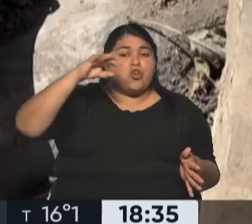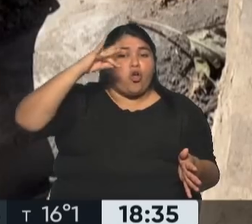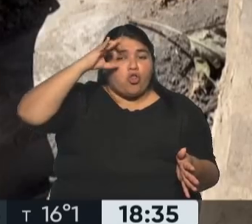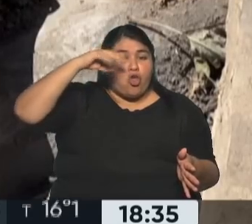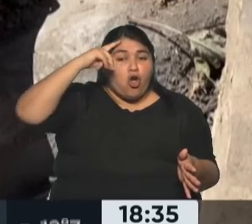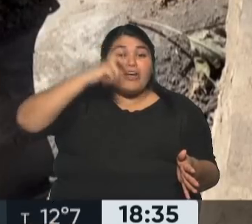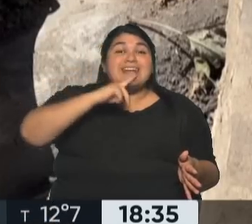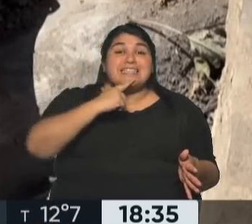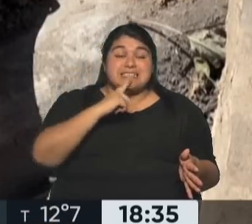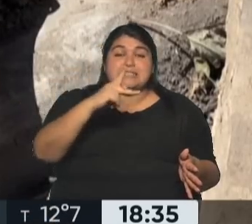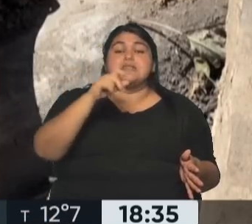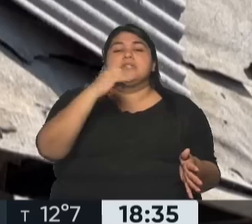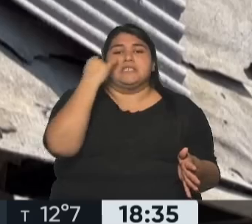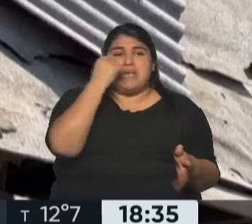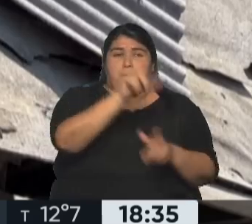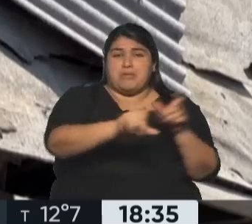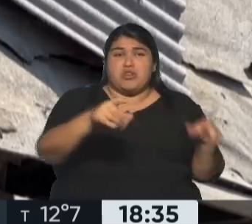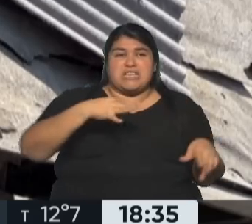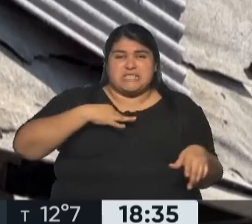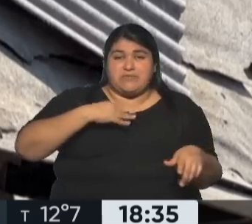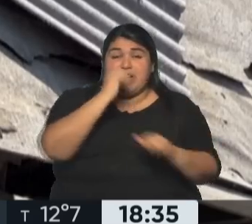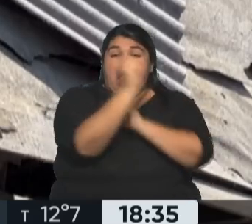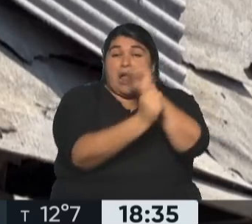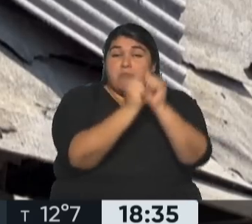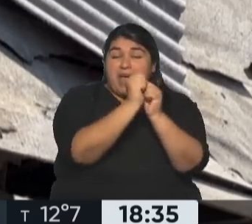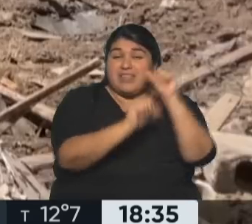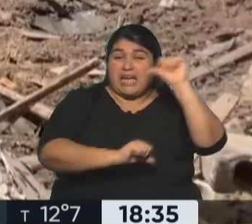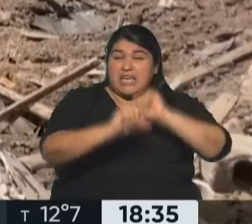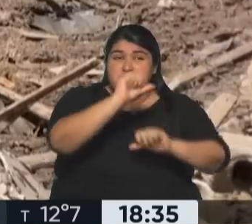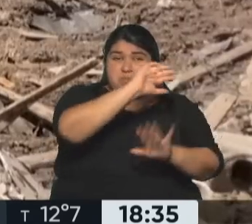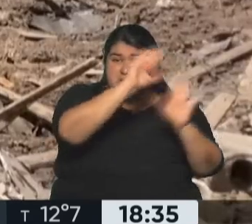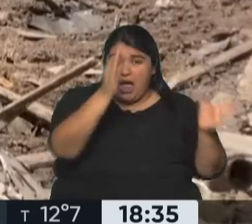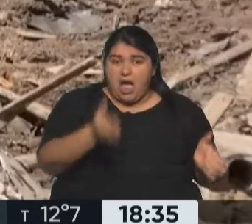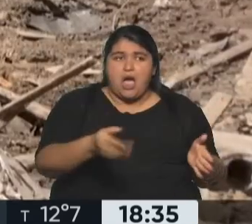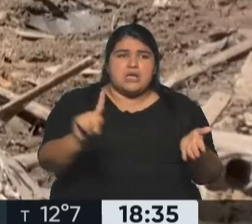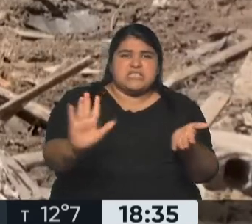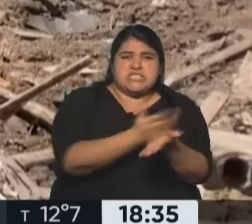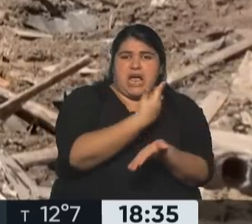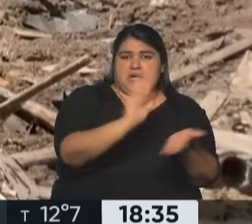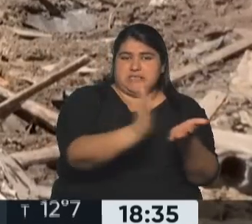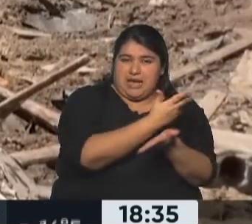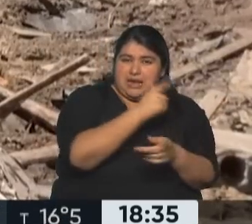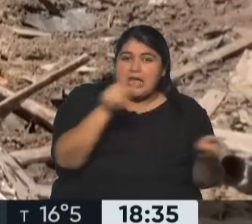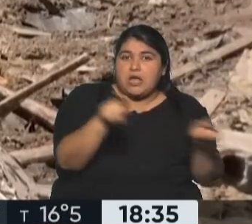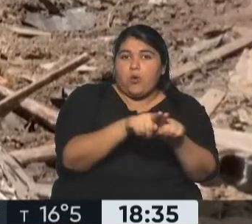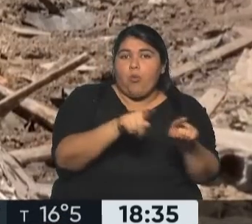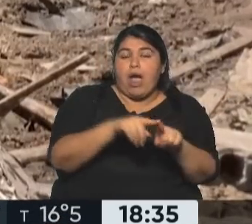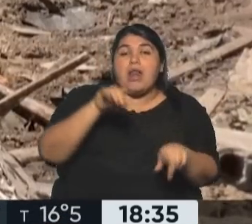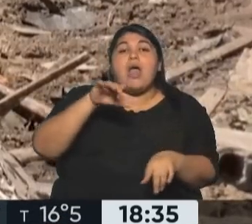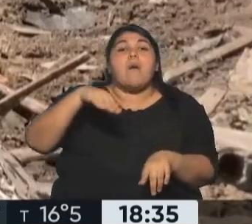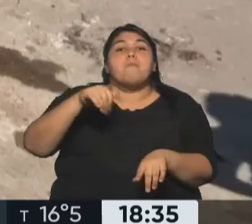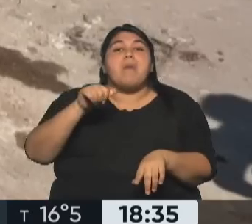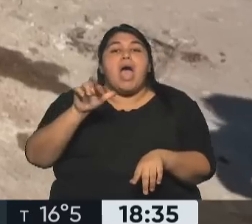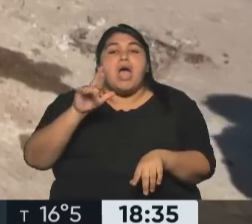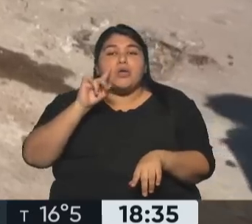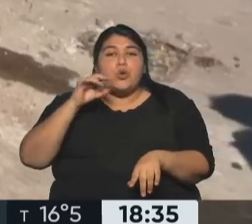evacúan a cientos de civiles de una planta química, situación que recuerda a lo ocurrido en Mariupol. Los militares